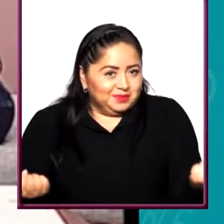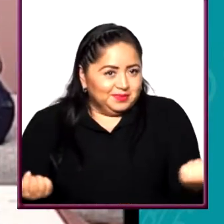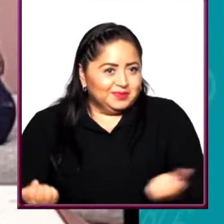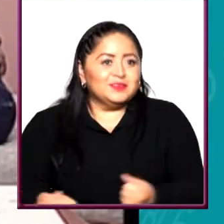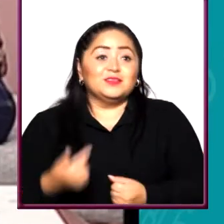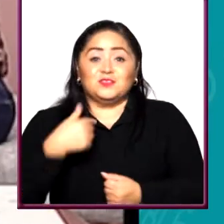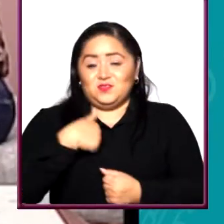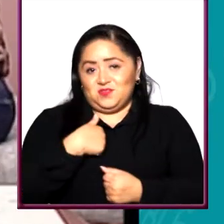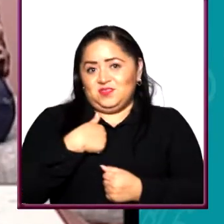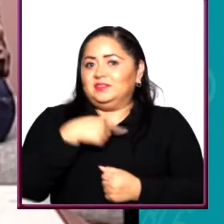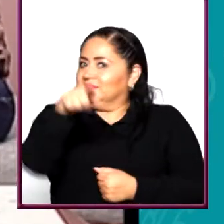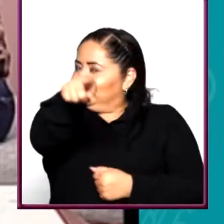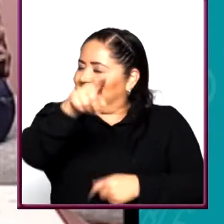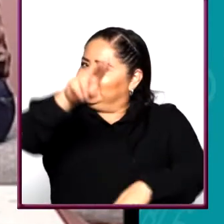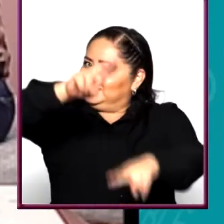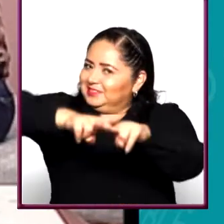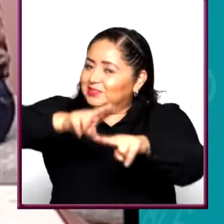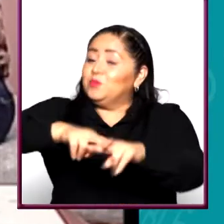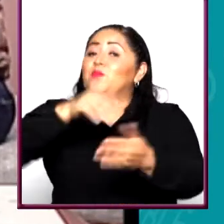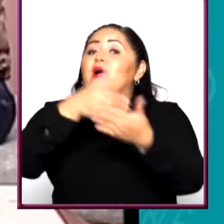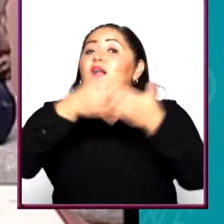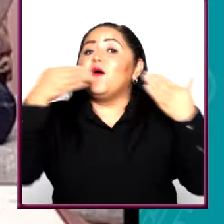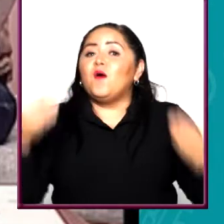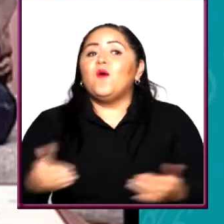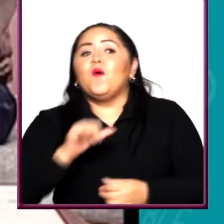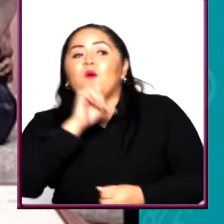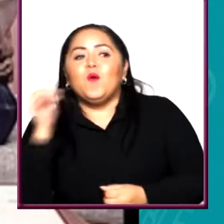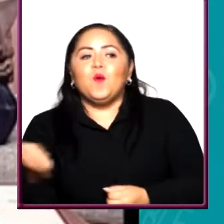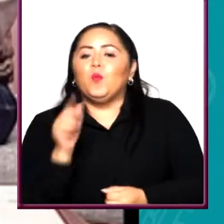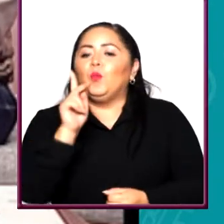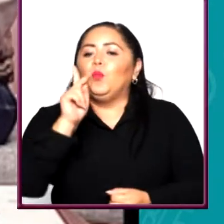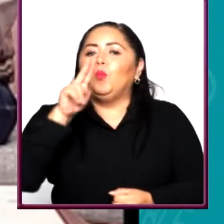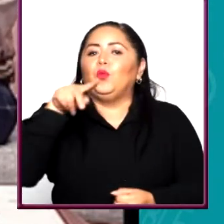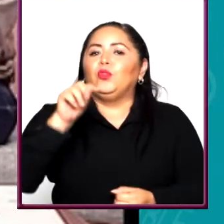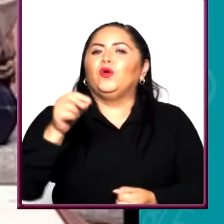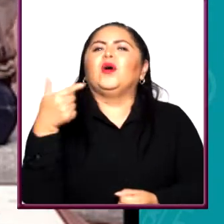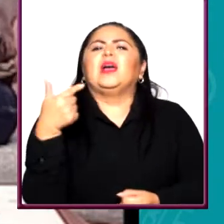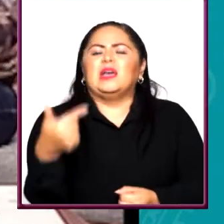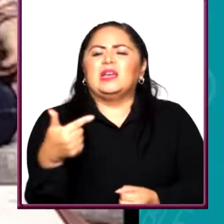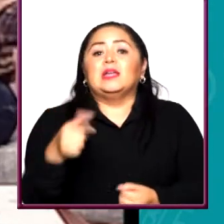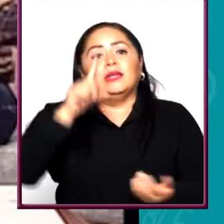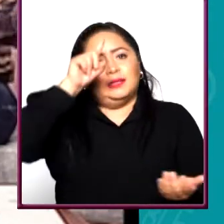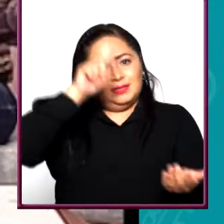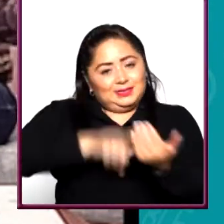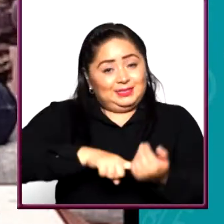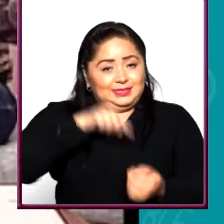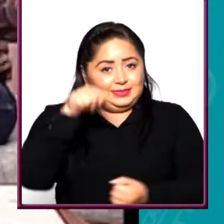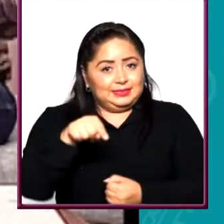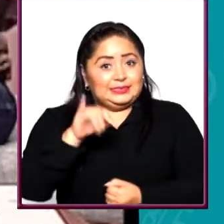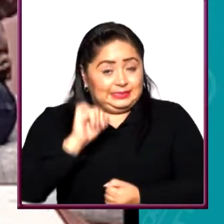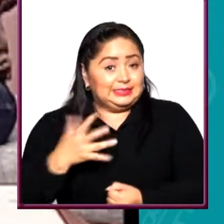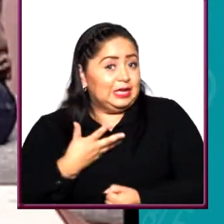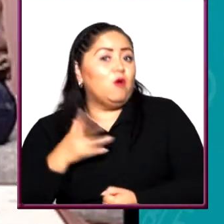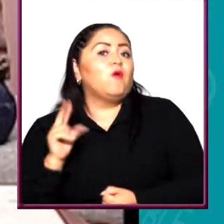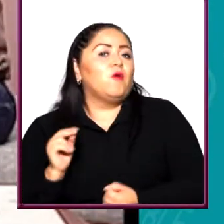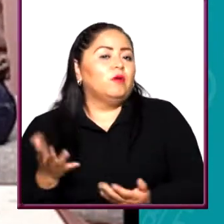¿Sorprendido? Pues yo que tú me sentaba, porque ahora vamos a hablar del punto G. ¿Existe o no